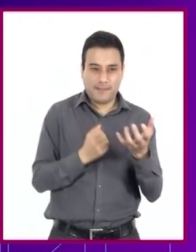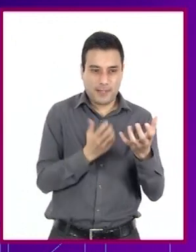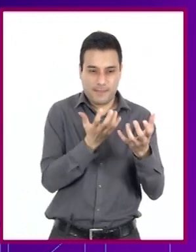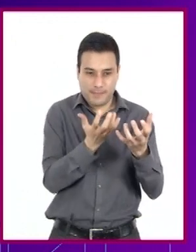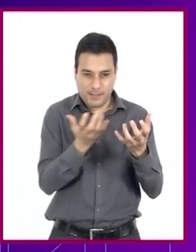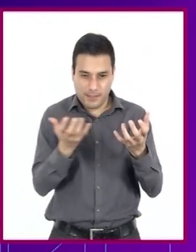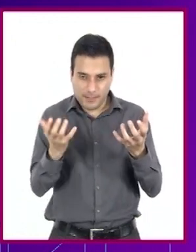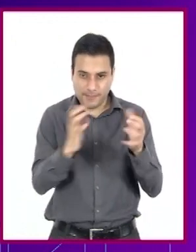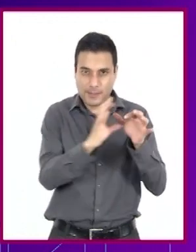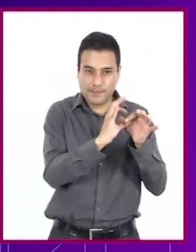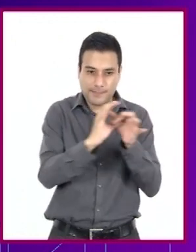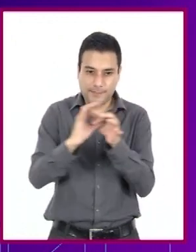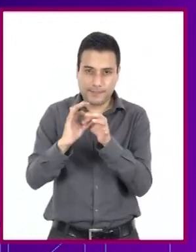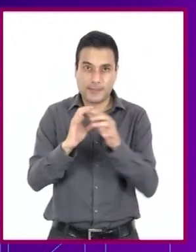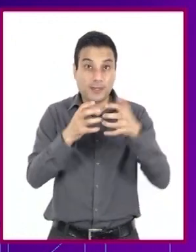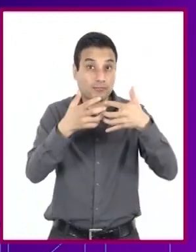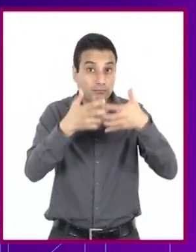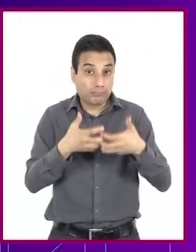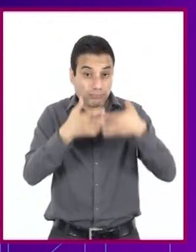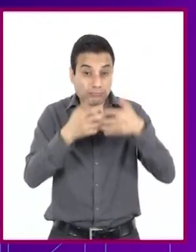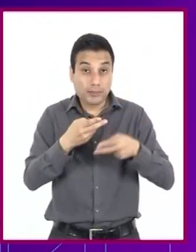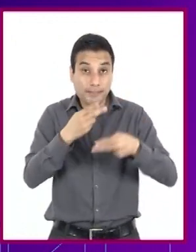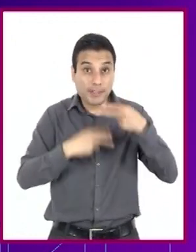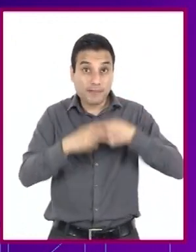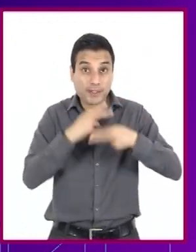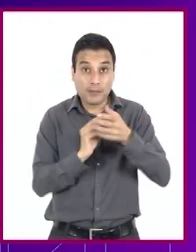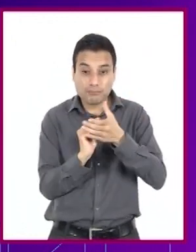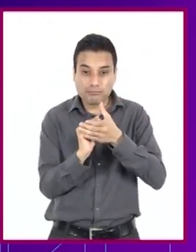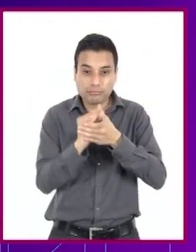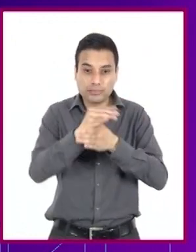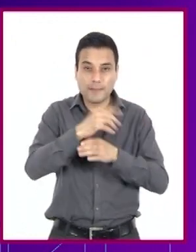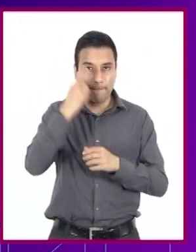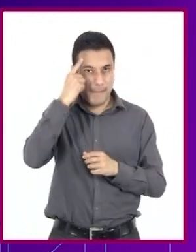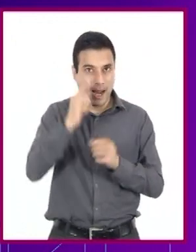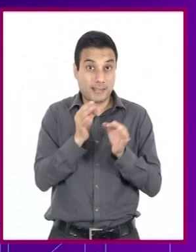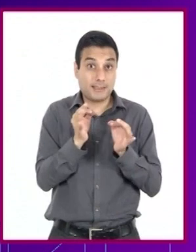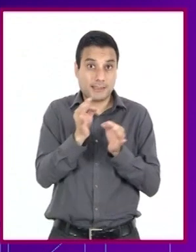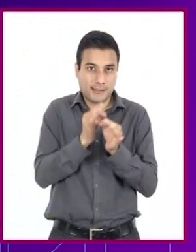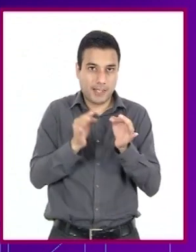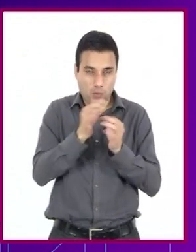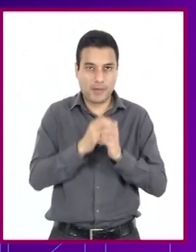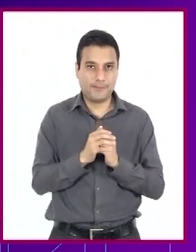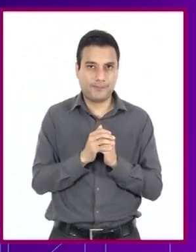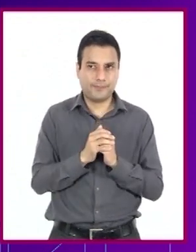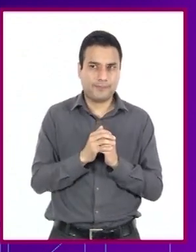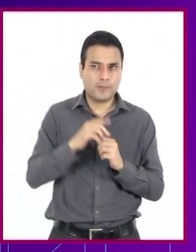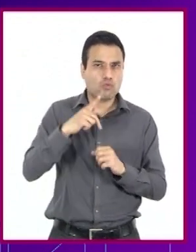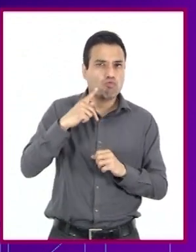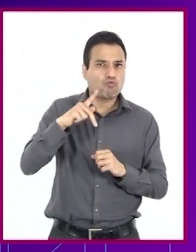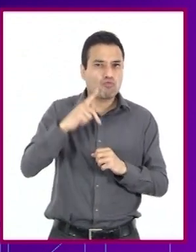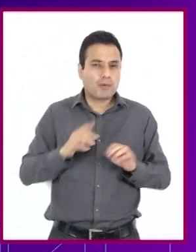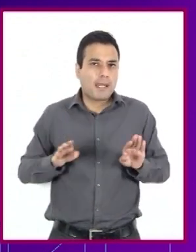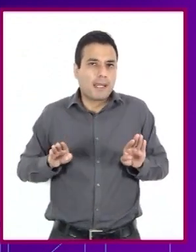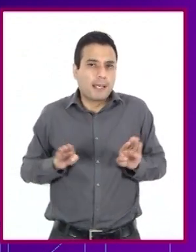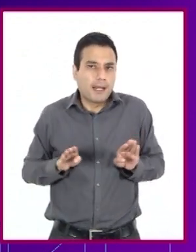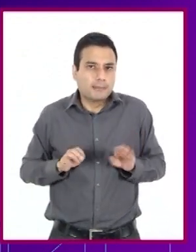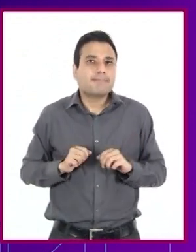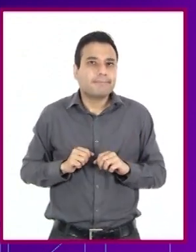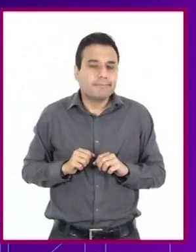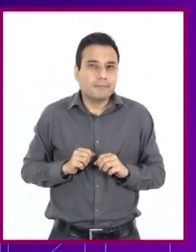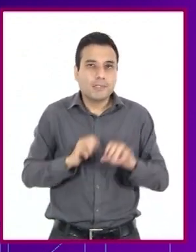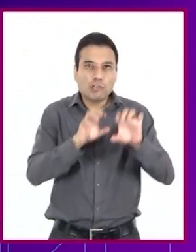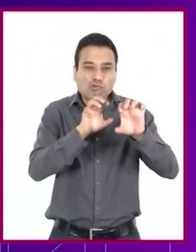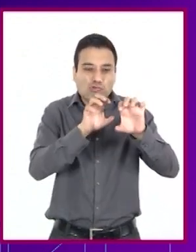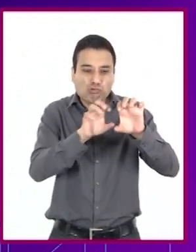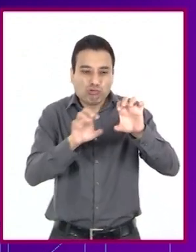para la célula. Y como dice aquí, su apariencia es granular debido a la